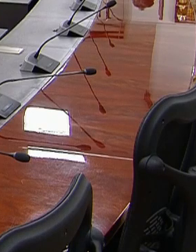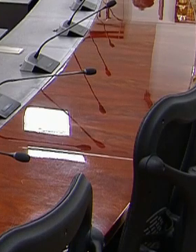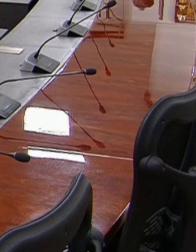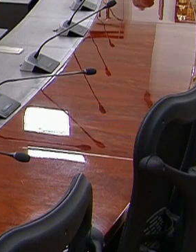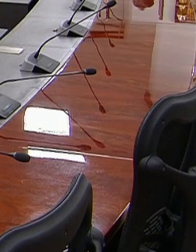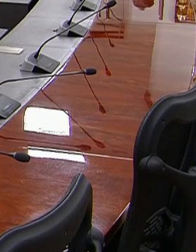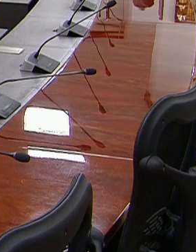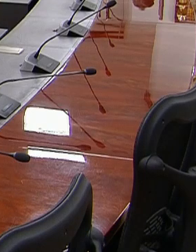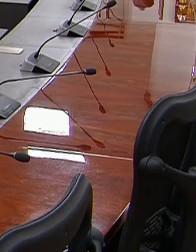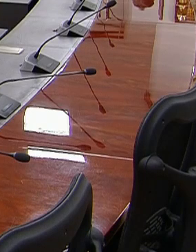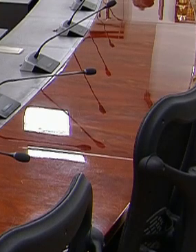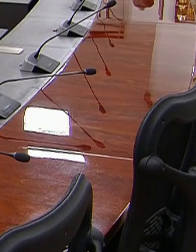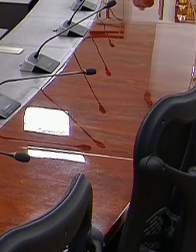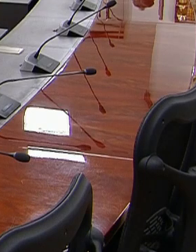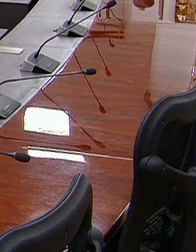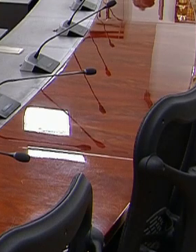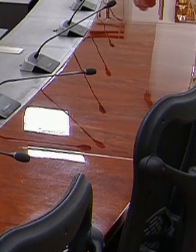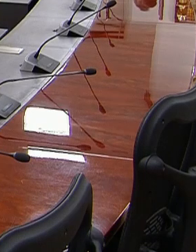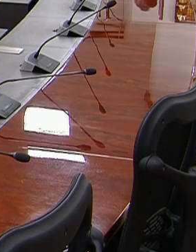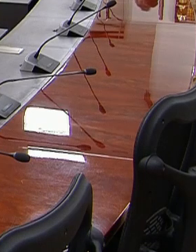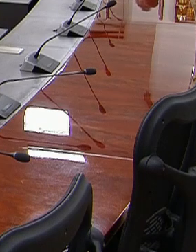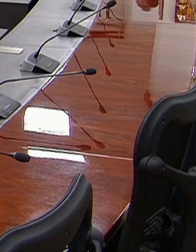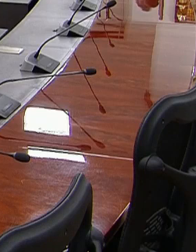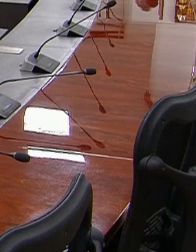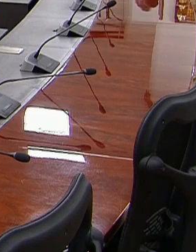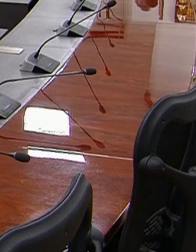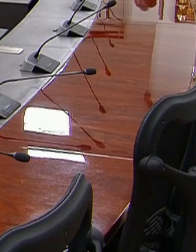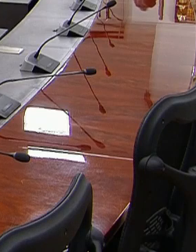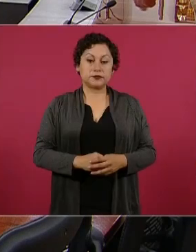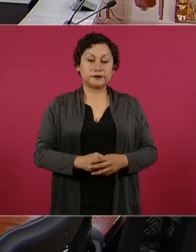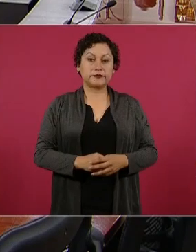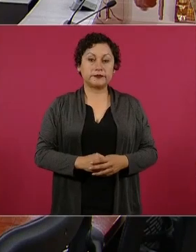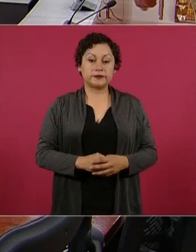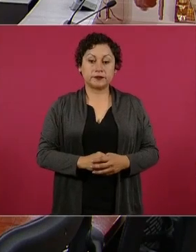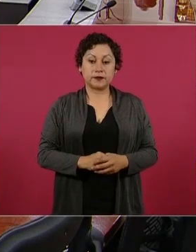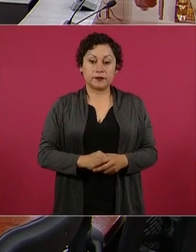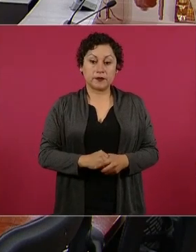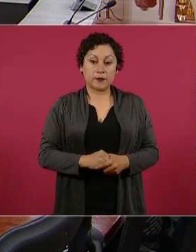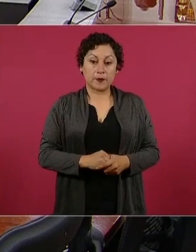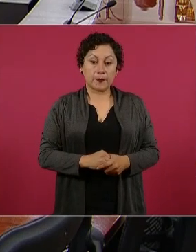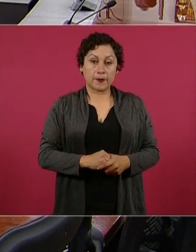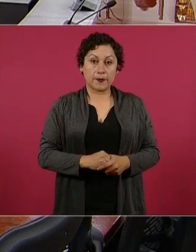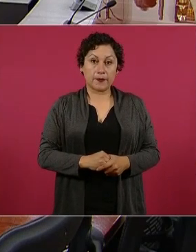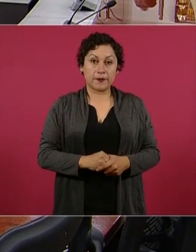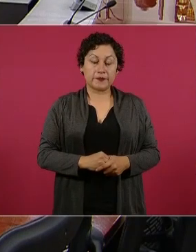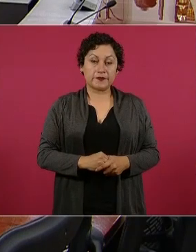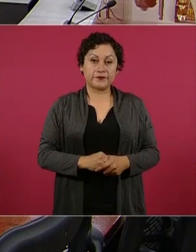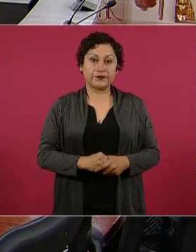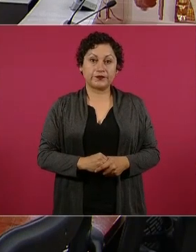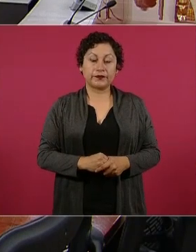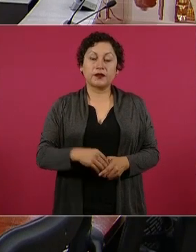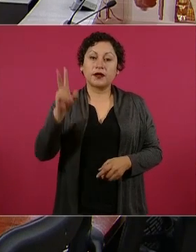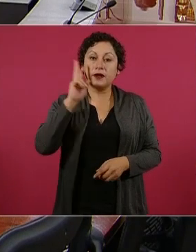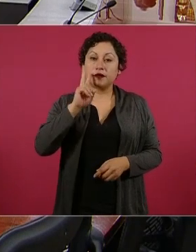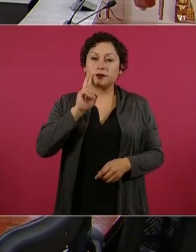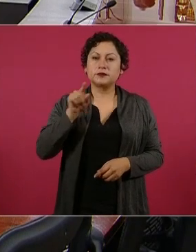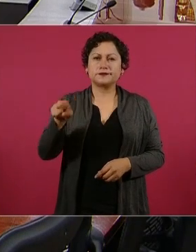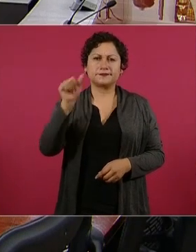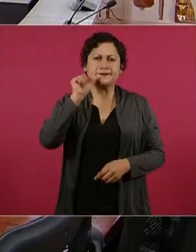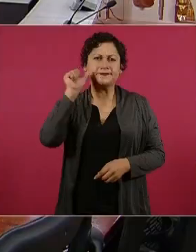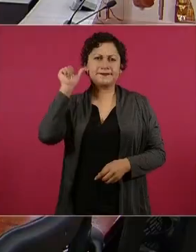A ver si ponen la gráfica de homicidios de ayer y